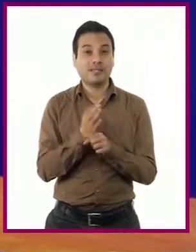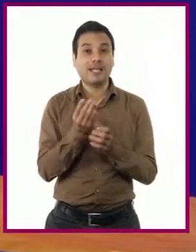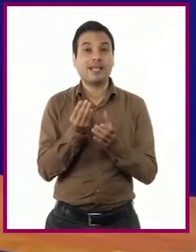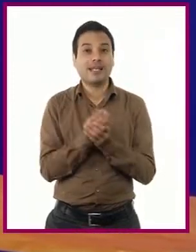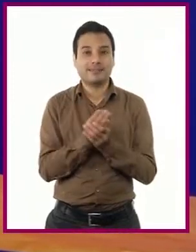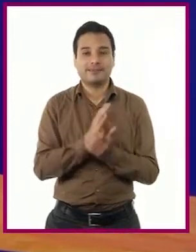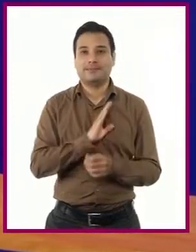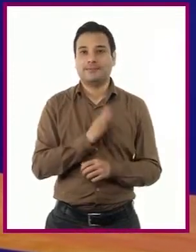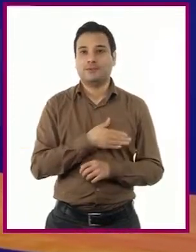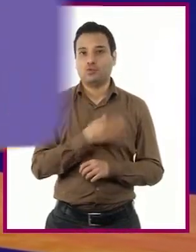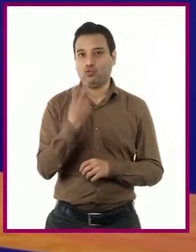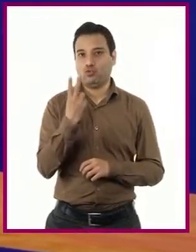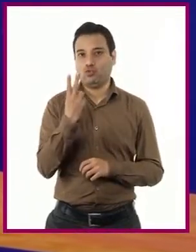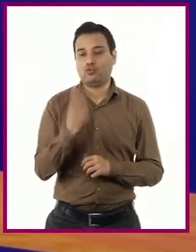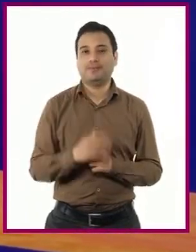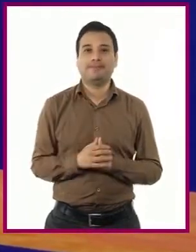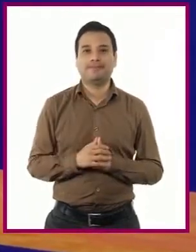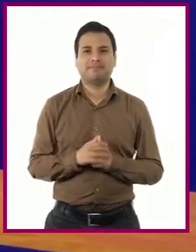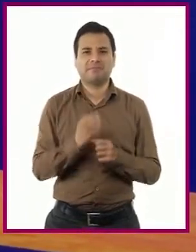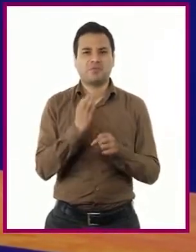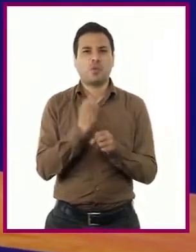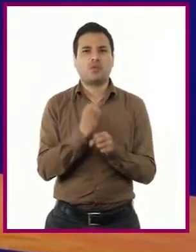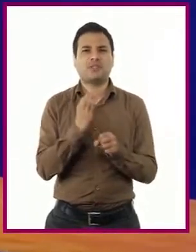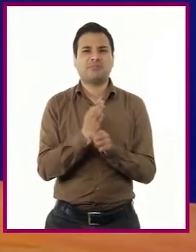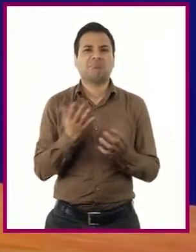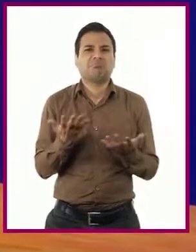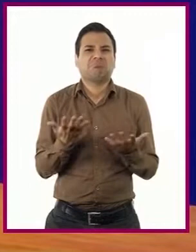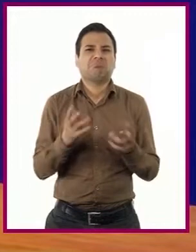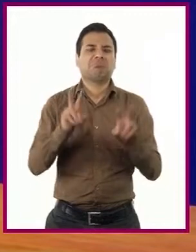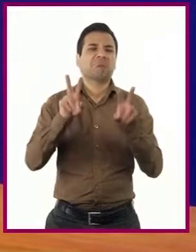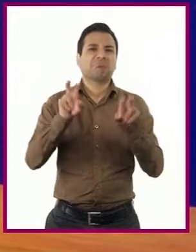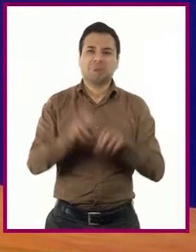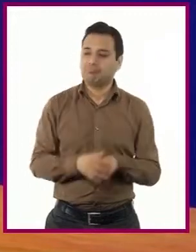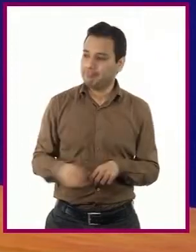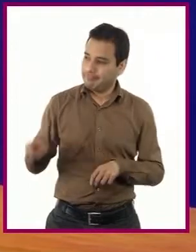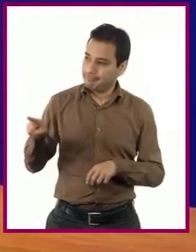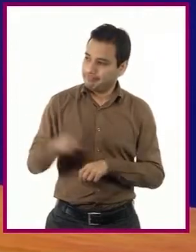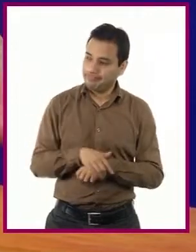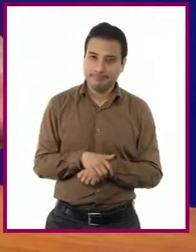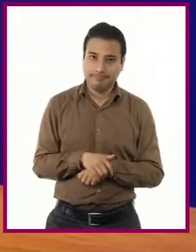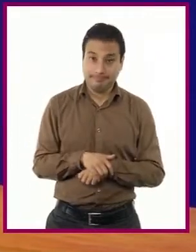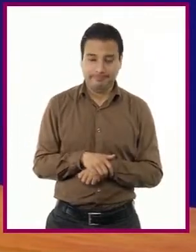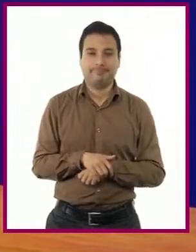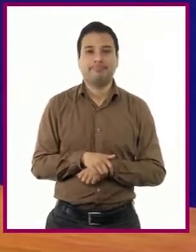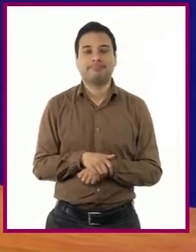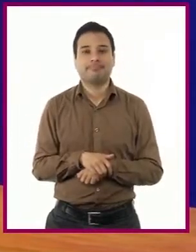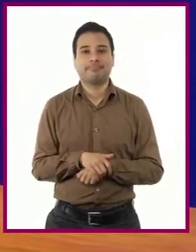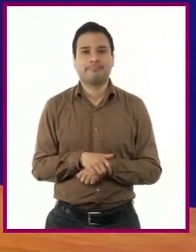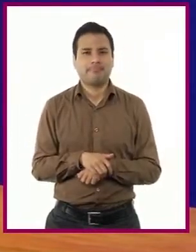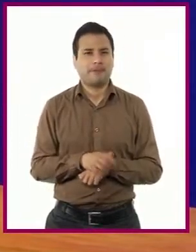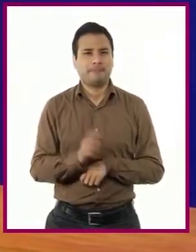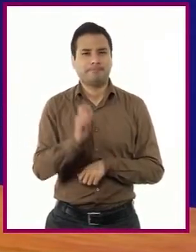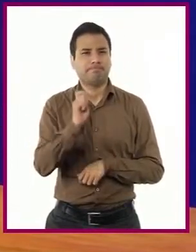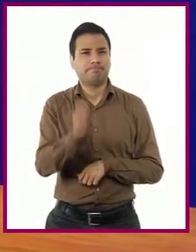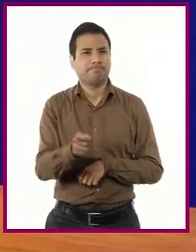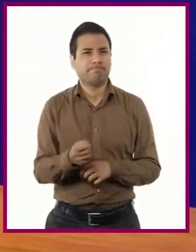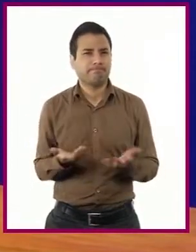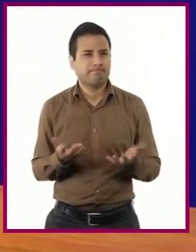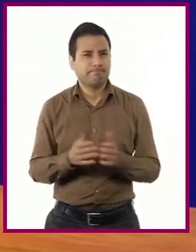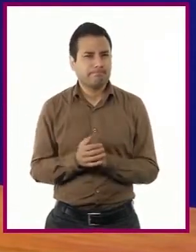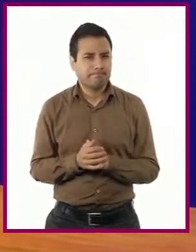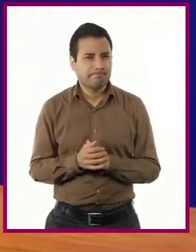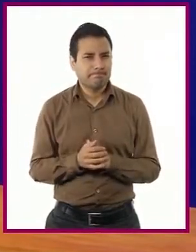Lengua Materna 2. Hoy hablaremos sobre reglamento en versión final. Con esto nos referimos a revisar